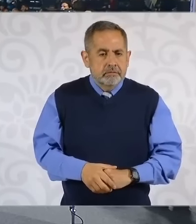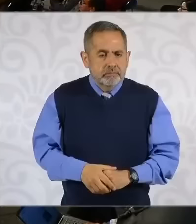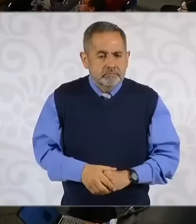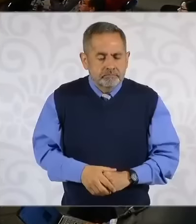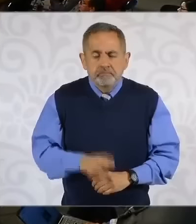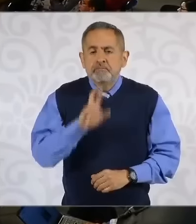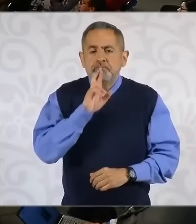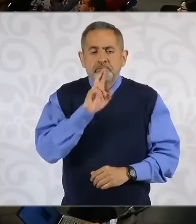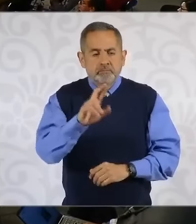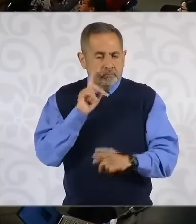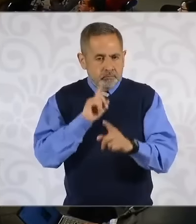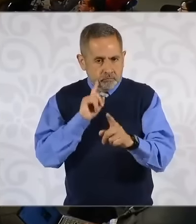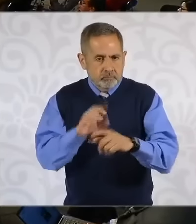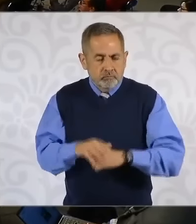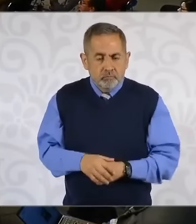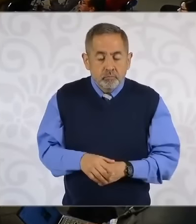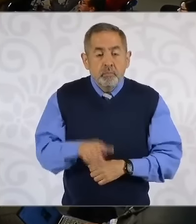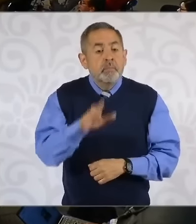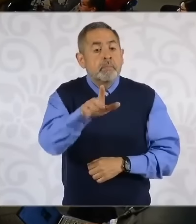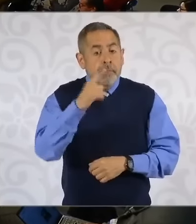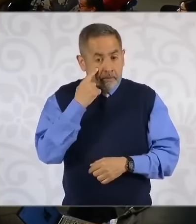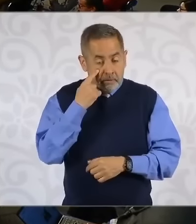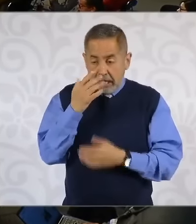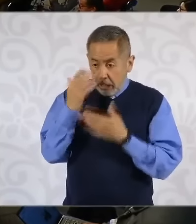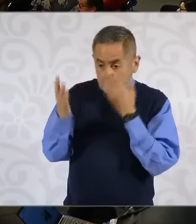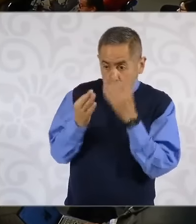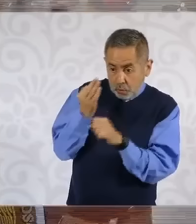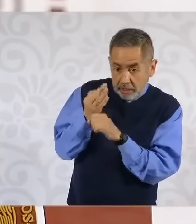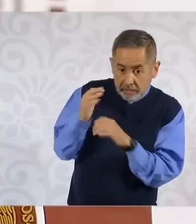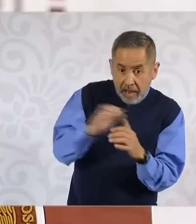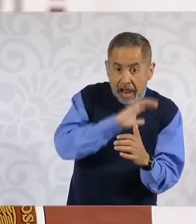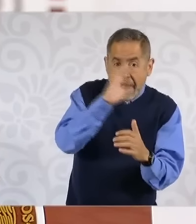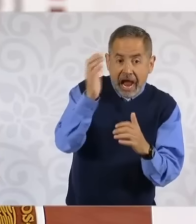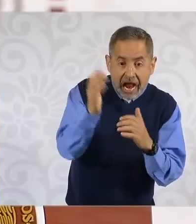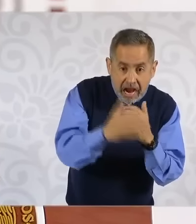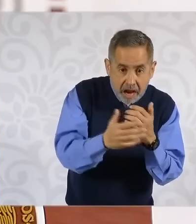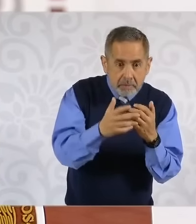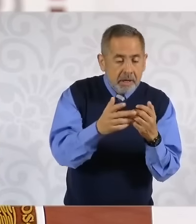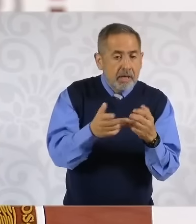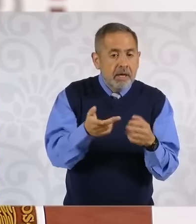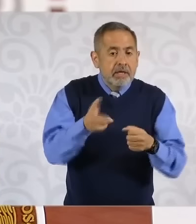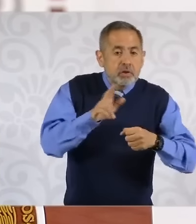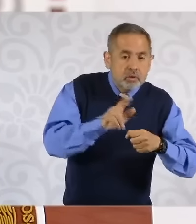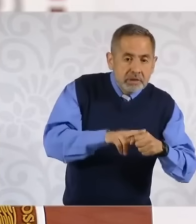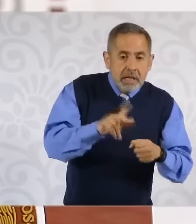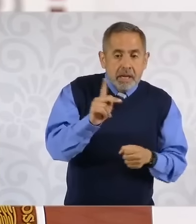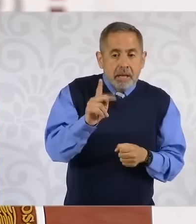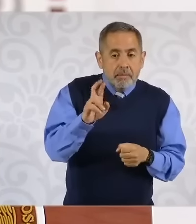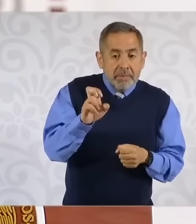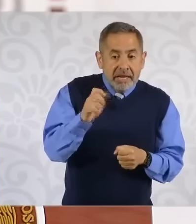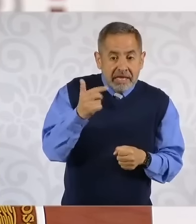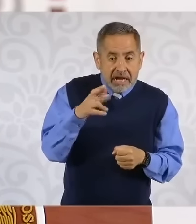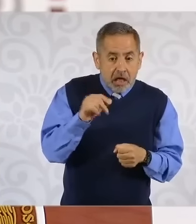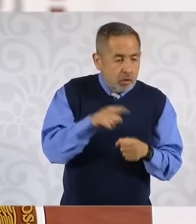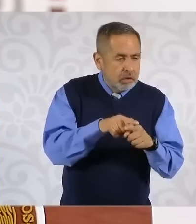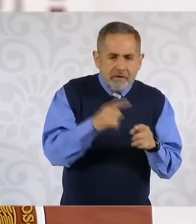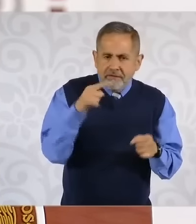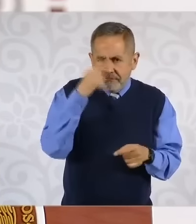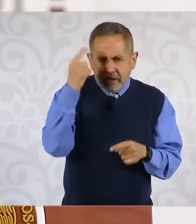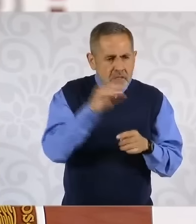los estudiantes que terminan su internado médico de pregrado se pasan a servicio